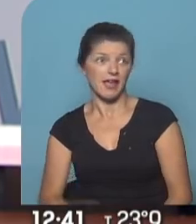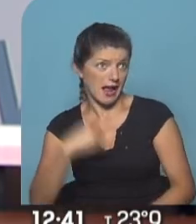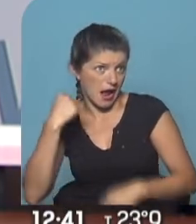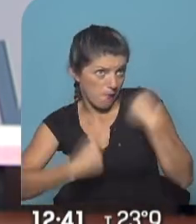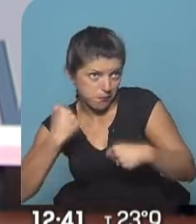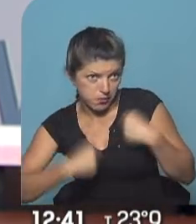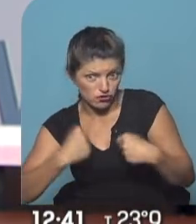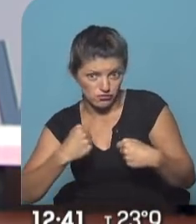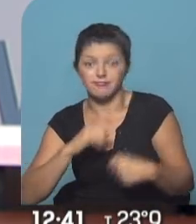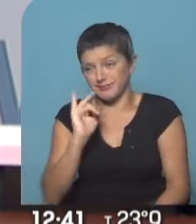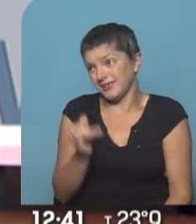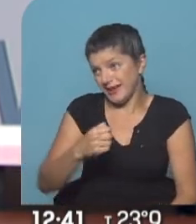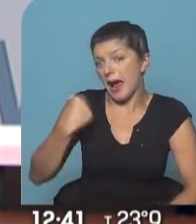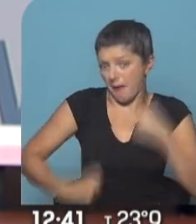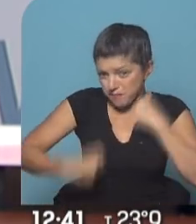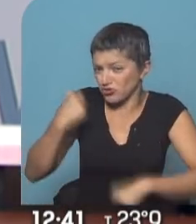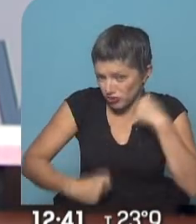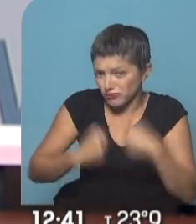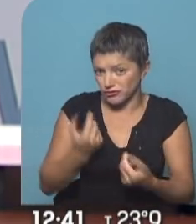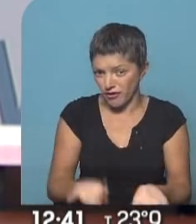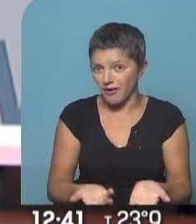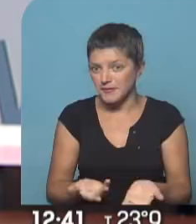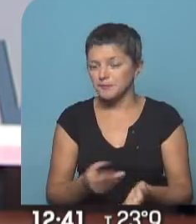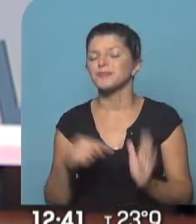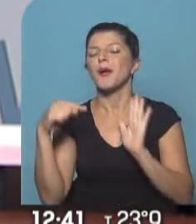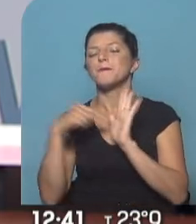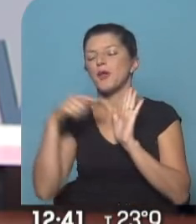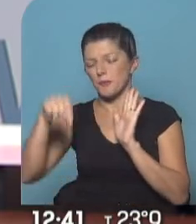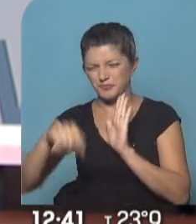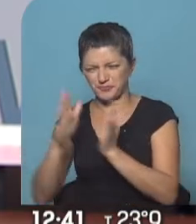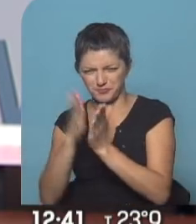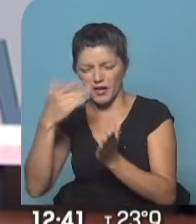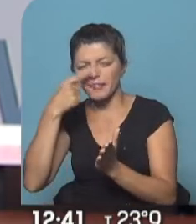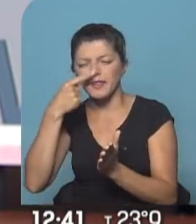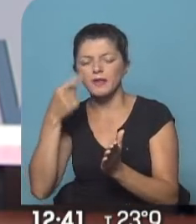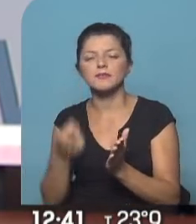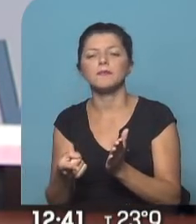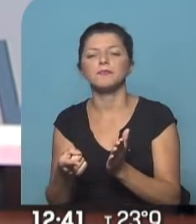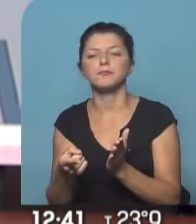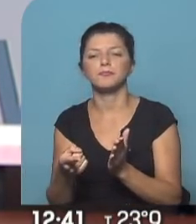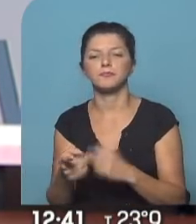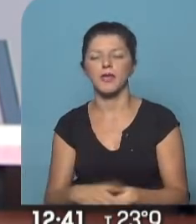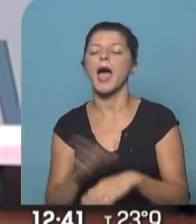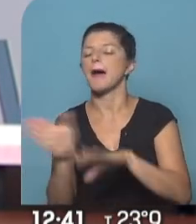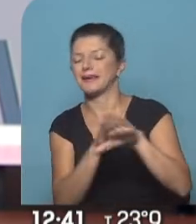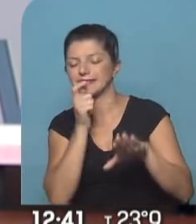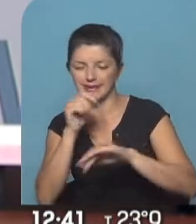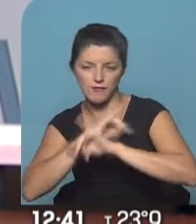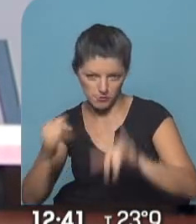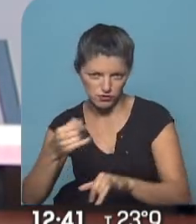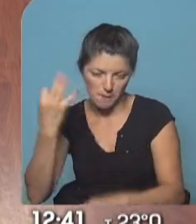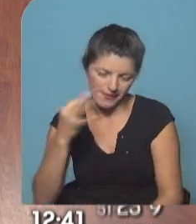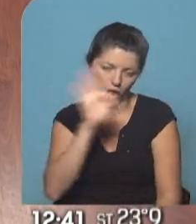Caprichos, efectivamente, caprichos. Parece que lo que por ahí lo interesante del libro, más allá, insisto, de si es o no verdadero todo lo que está ahí